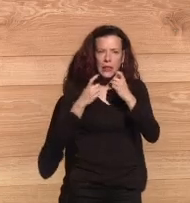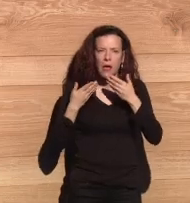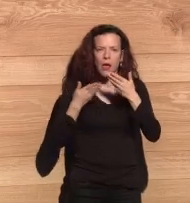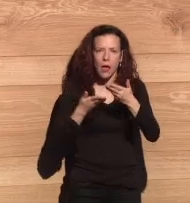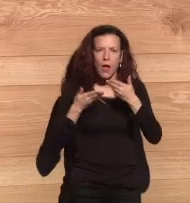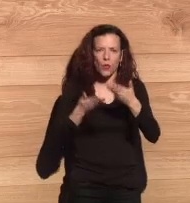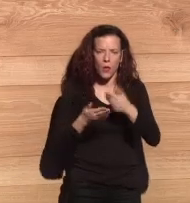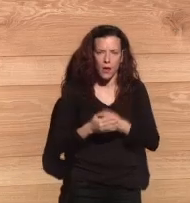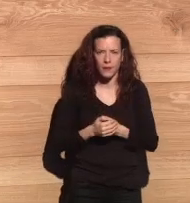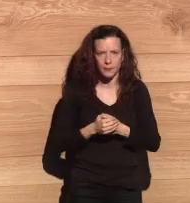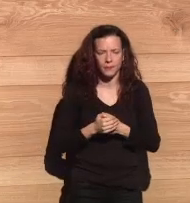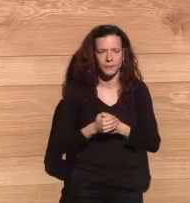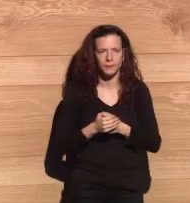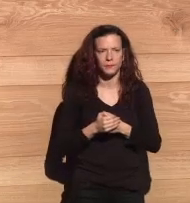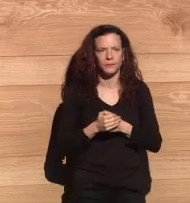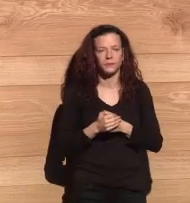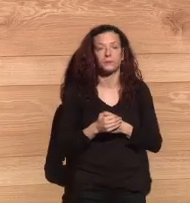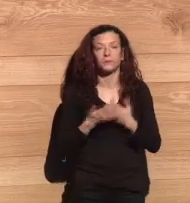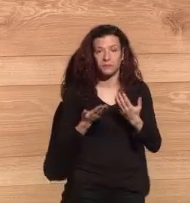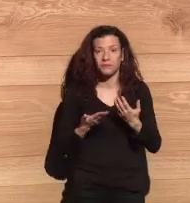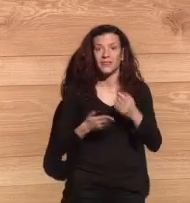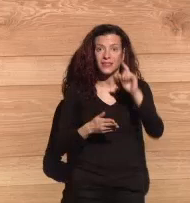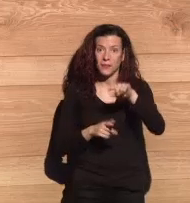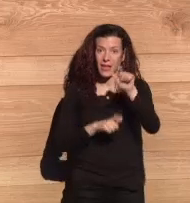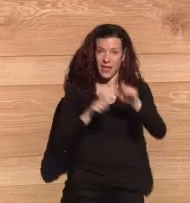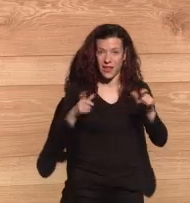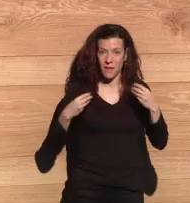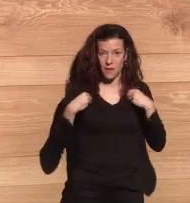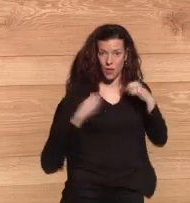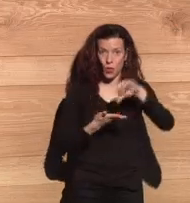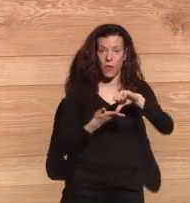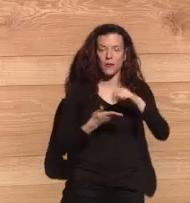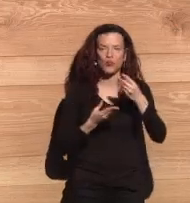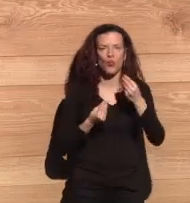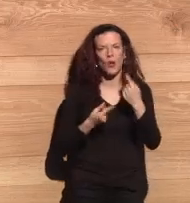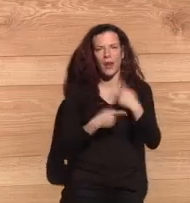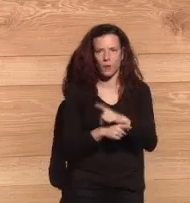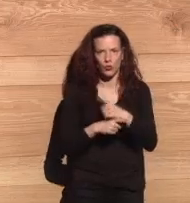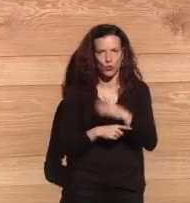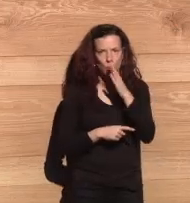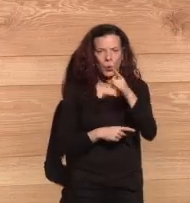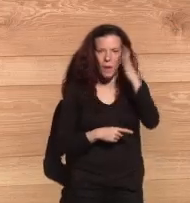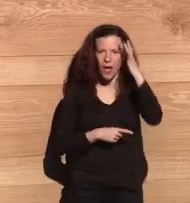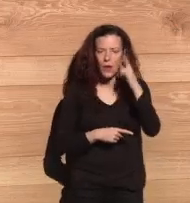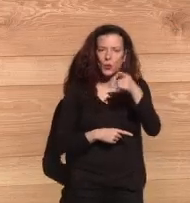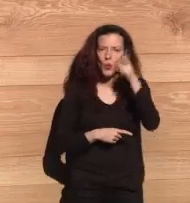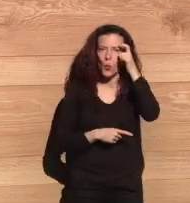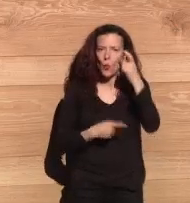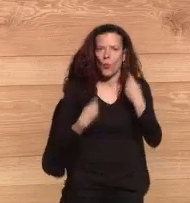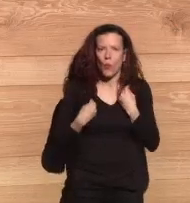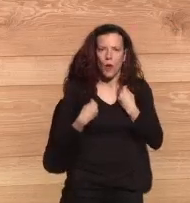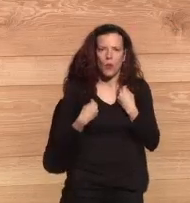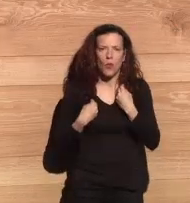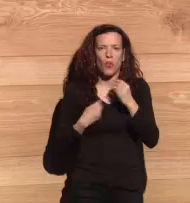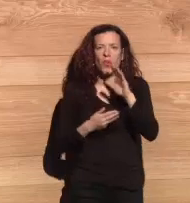todo lo que se deben encontrar en el camino. No mira, sé, ellos también, los ciudadanos también estaban muy nerviosos, porque imagínate, vives en un pueblito de 5 o 10